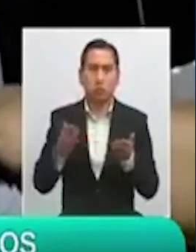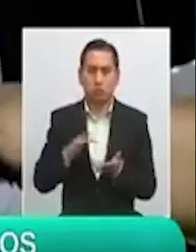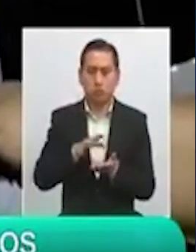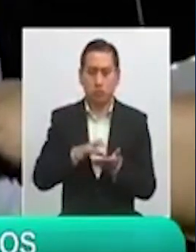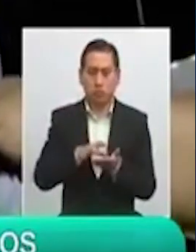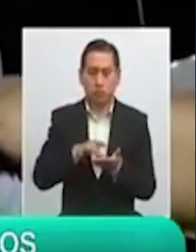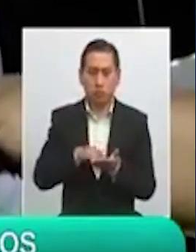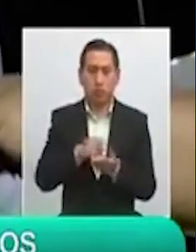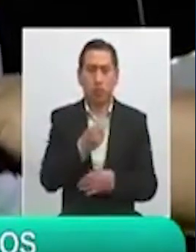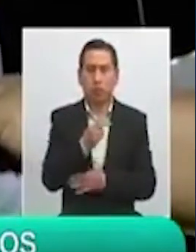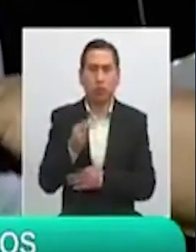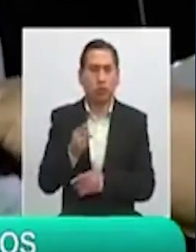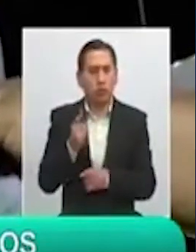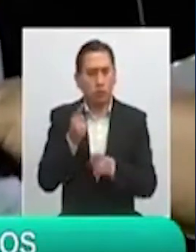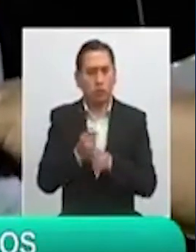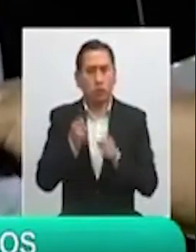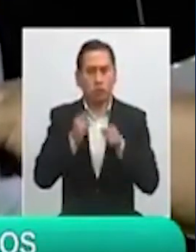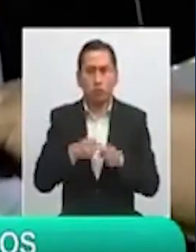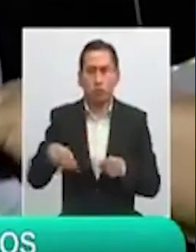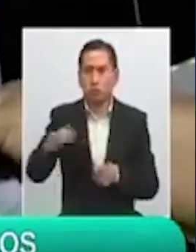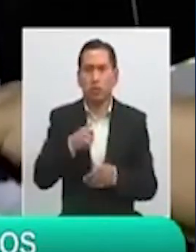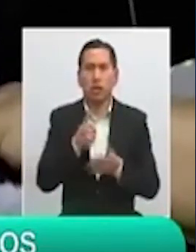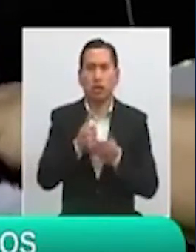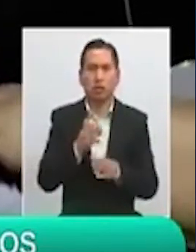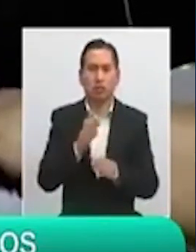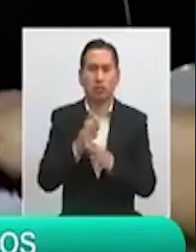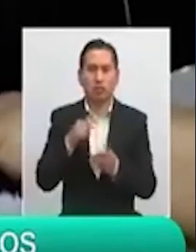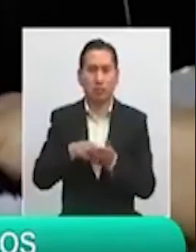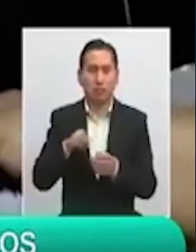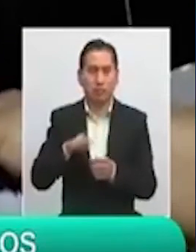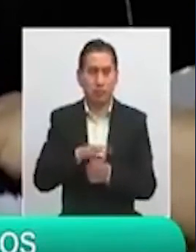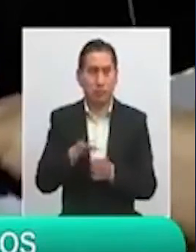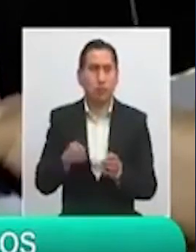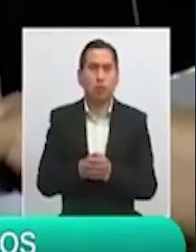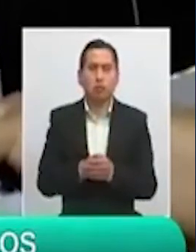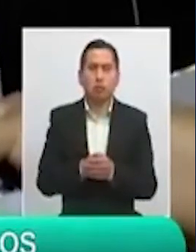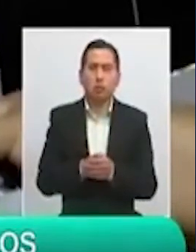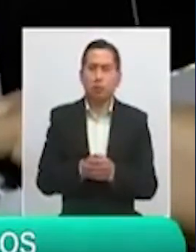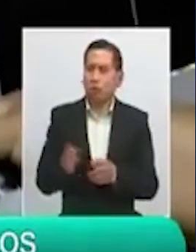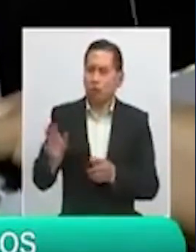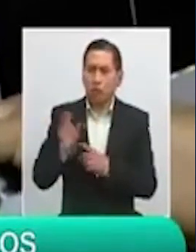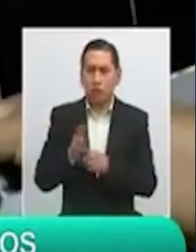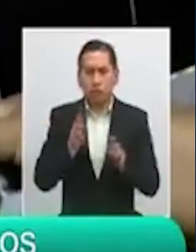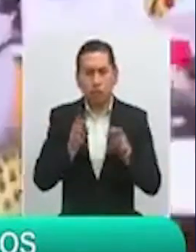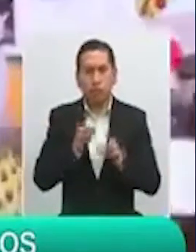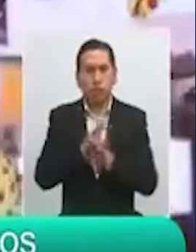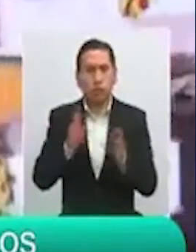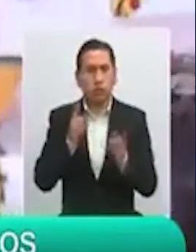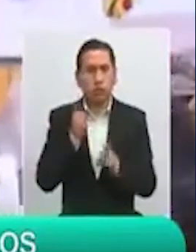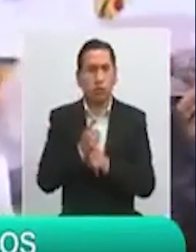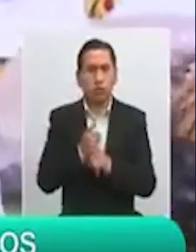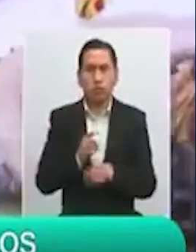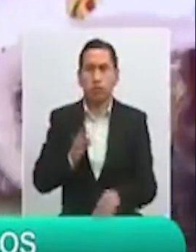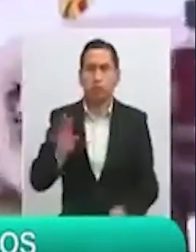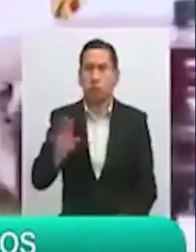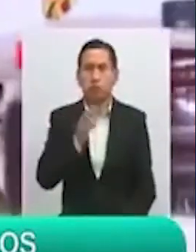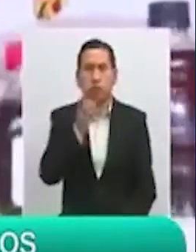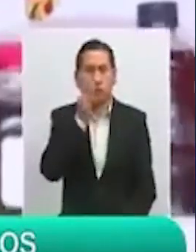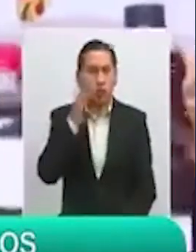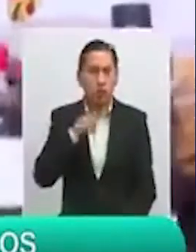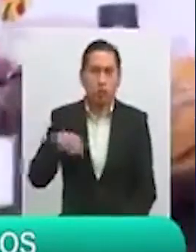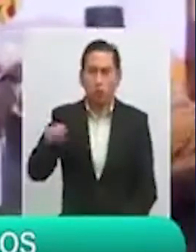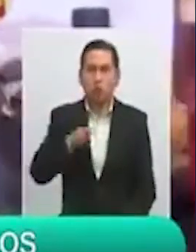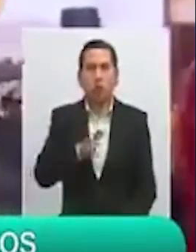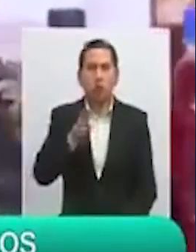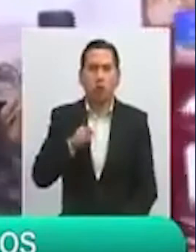medicina natural sirve para ayudar a contrarrestar el coronavirus, como se ha visto y se ha demostrado. Yo creo que en todos los hogares han usado